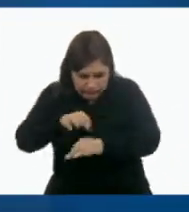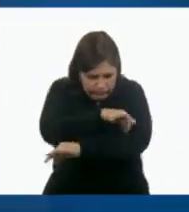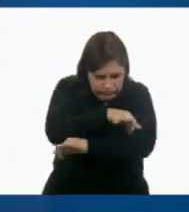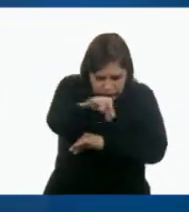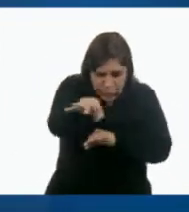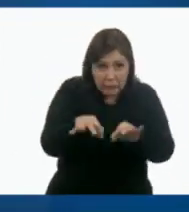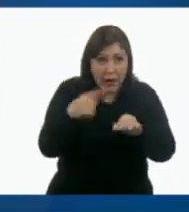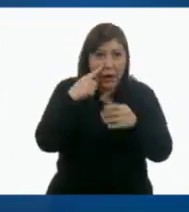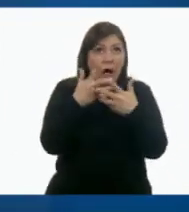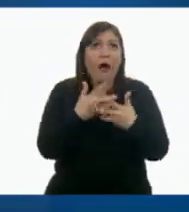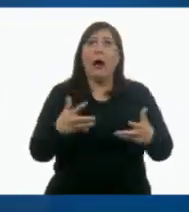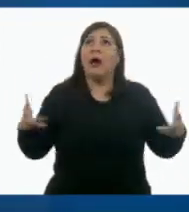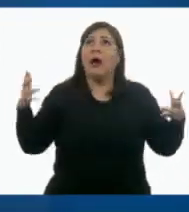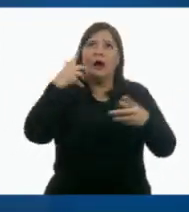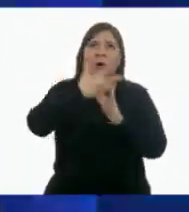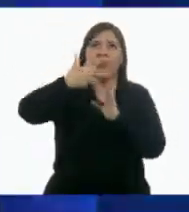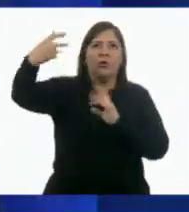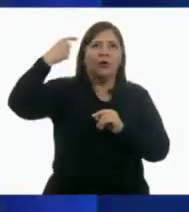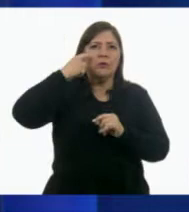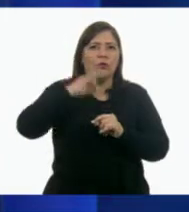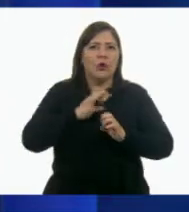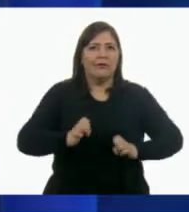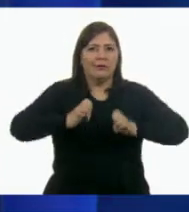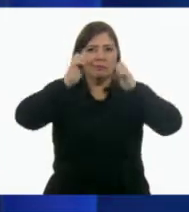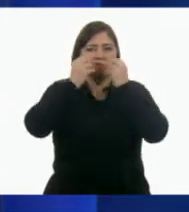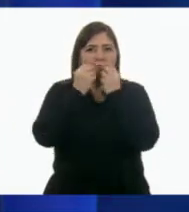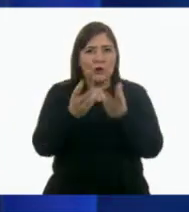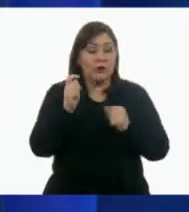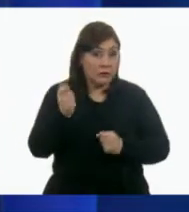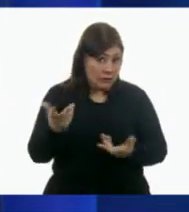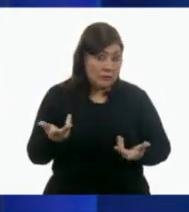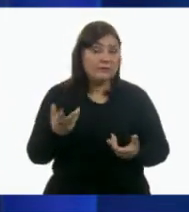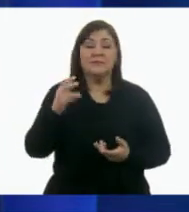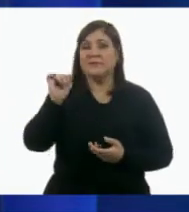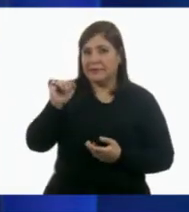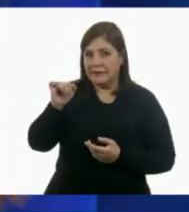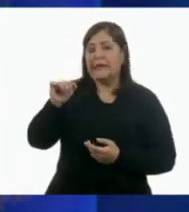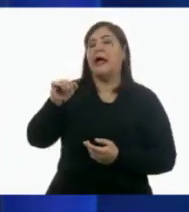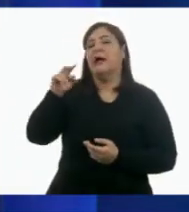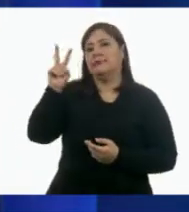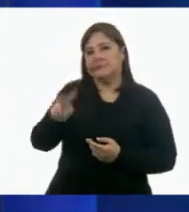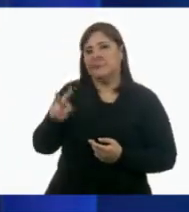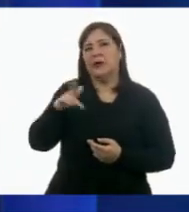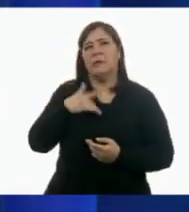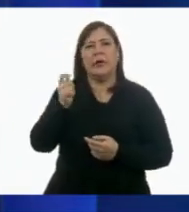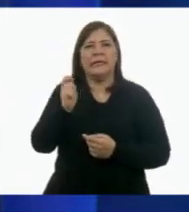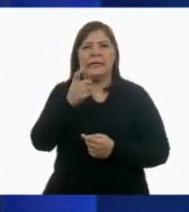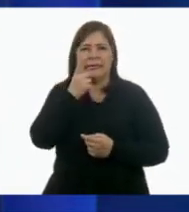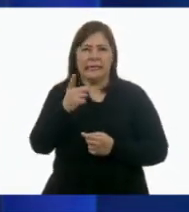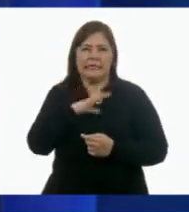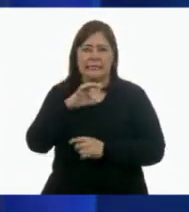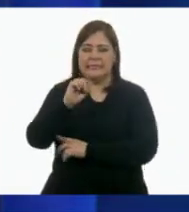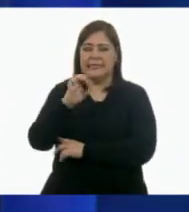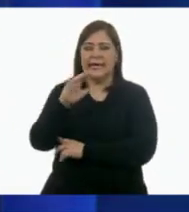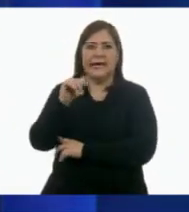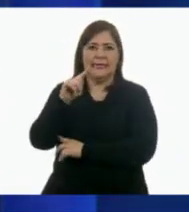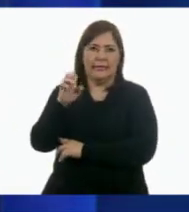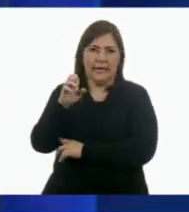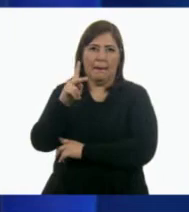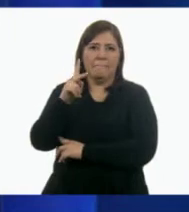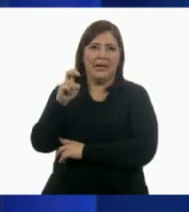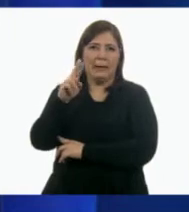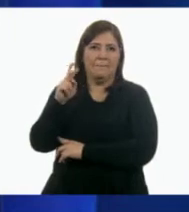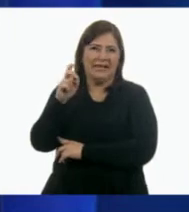tan maravillosos. Y también me queda muy claro, profesor, cuando dice que las líneas que son secantes perpendiculares son